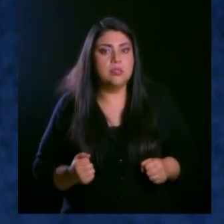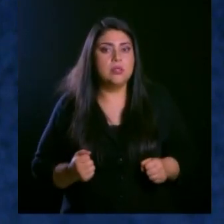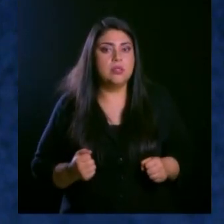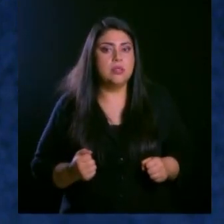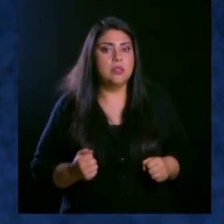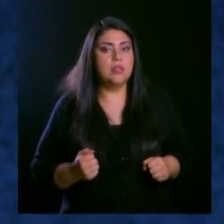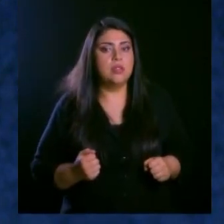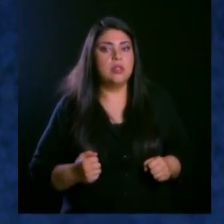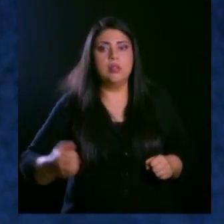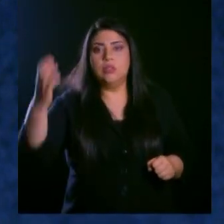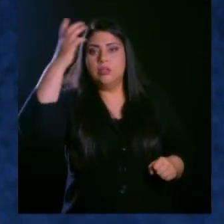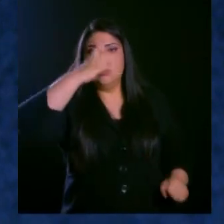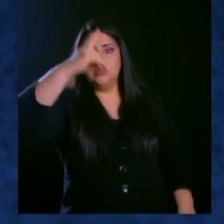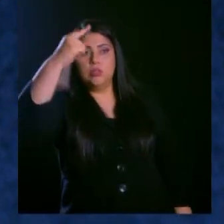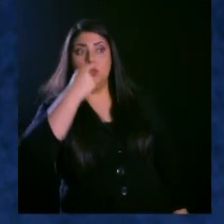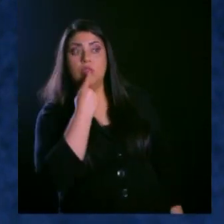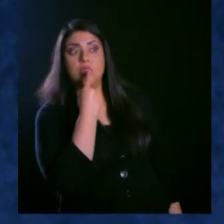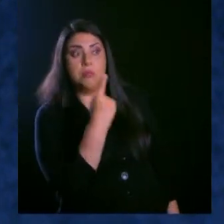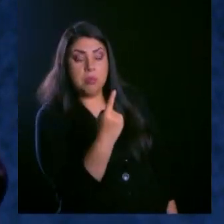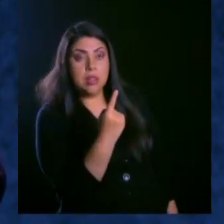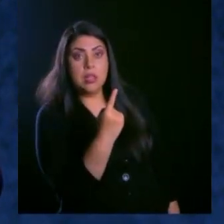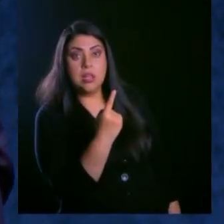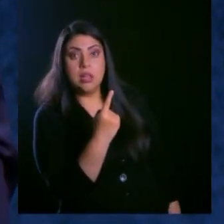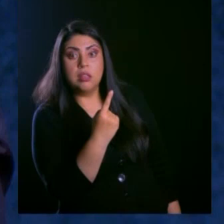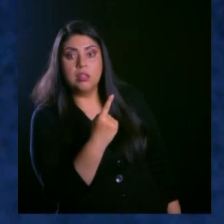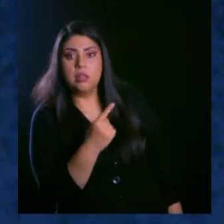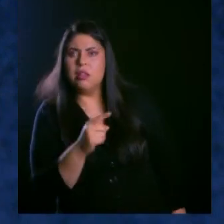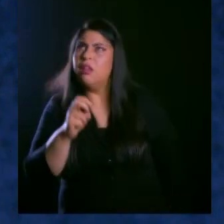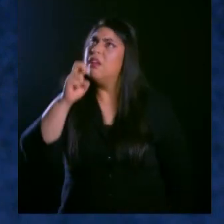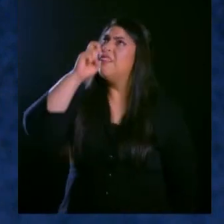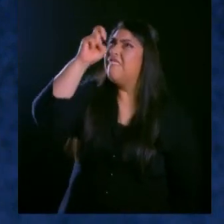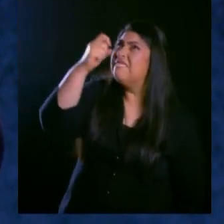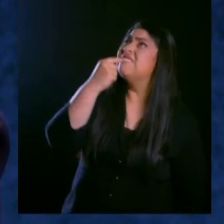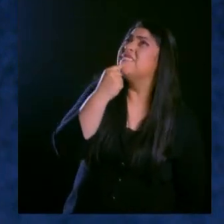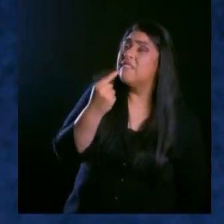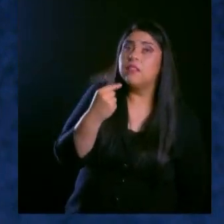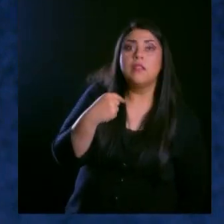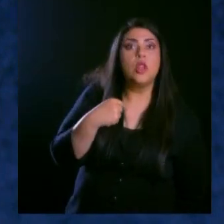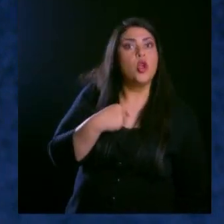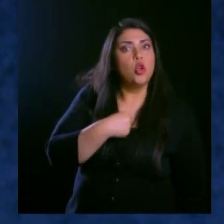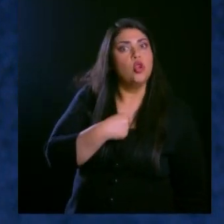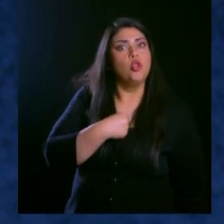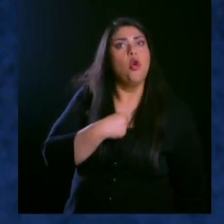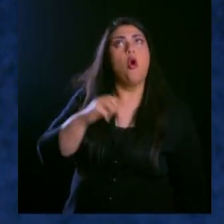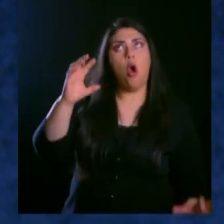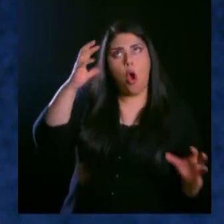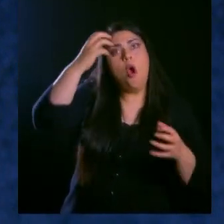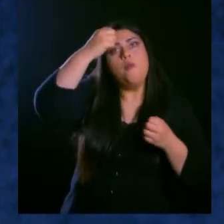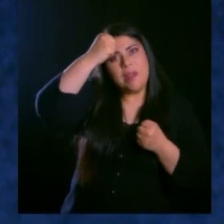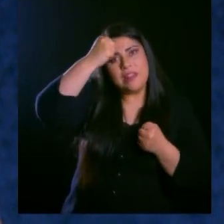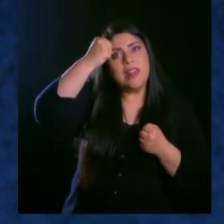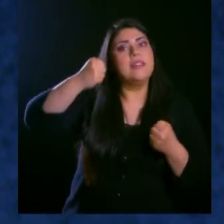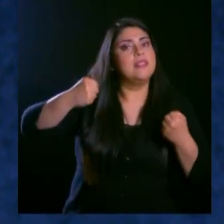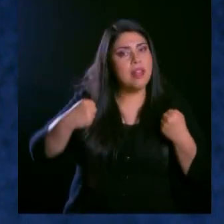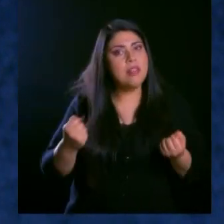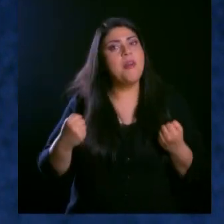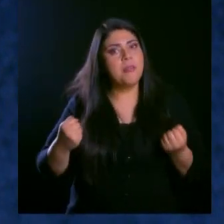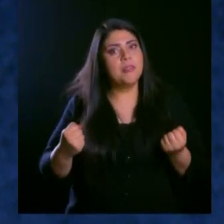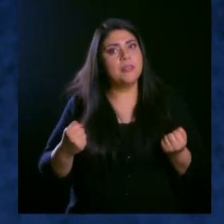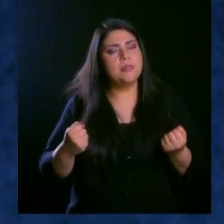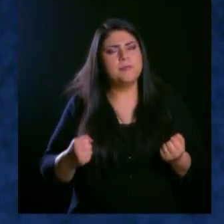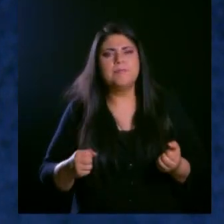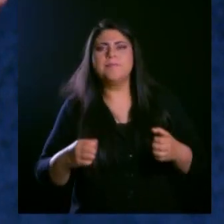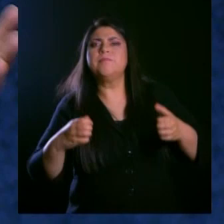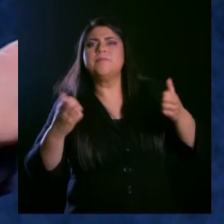sonar en mi corazón como, no, si es una sugerencia de mi Señor, ¿yo voy a hacerla? Entonces, yo tengo